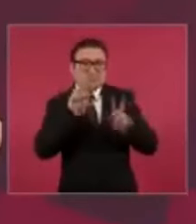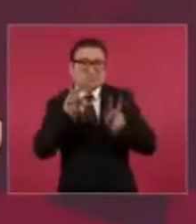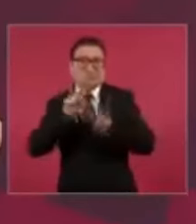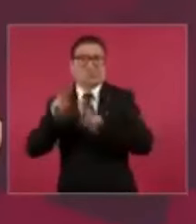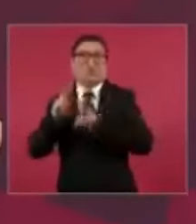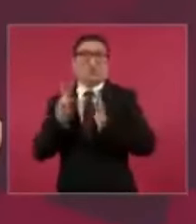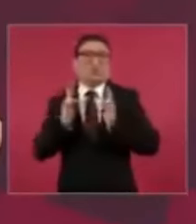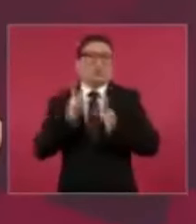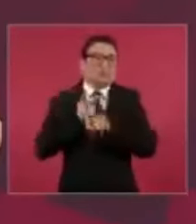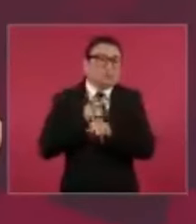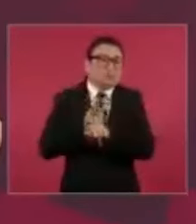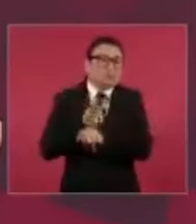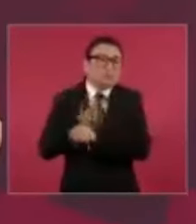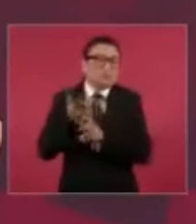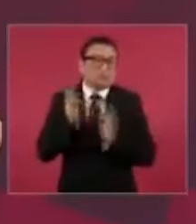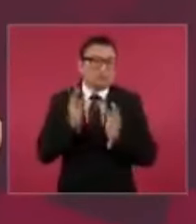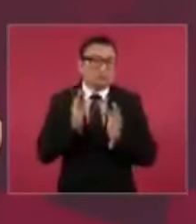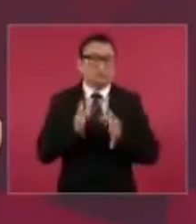es como